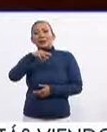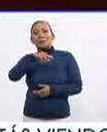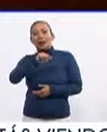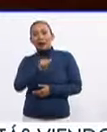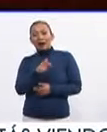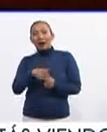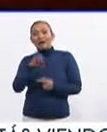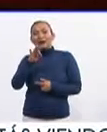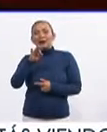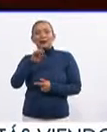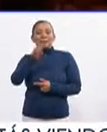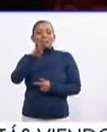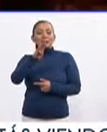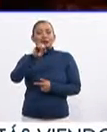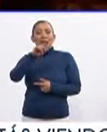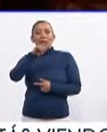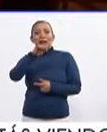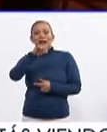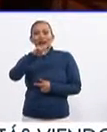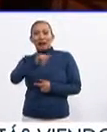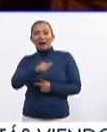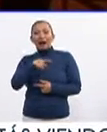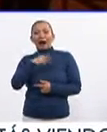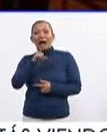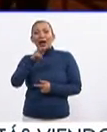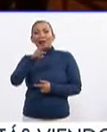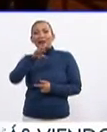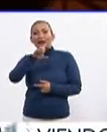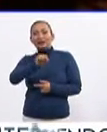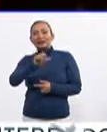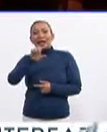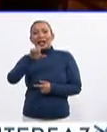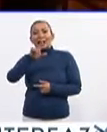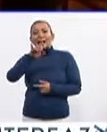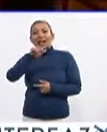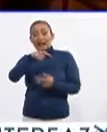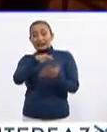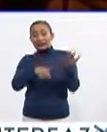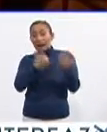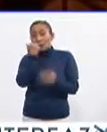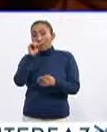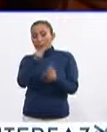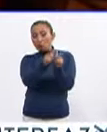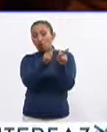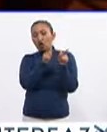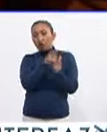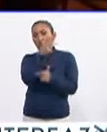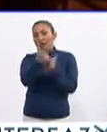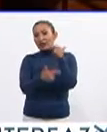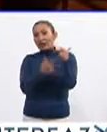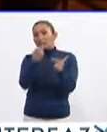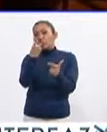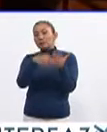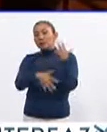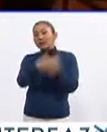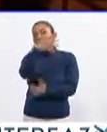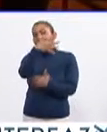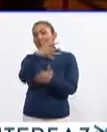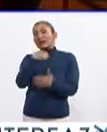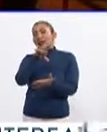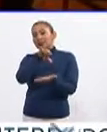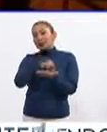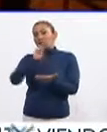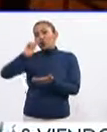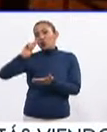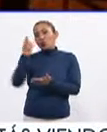Samano, Sabrina Tenopala, Andrés Tirado Díaz de León y Elías, quienes forman parte de la generación 2015 del